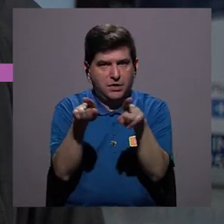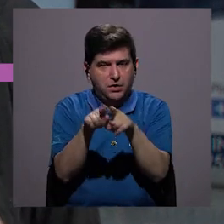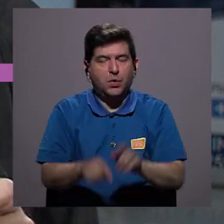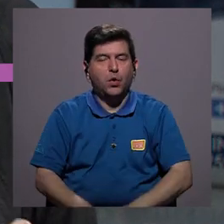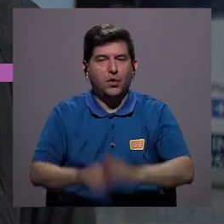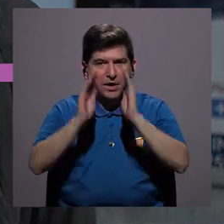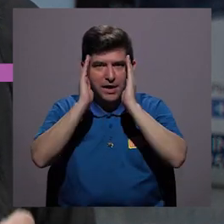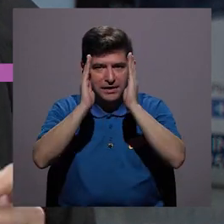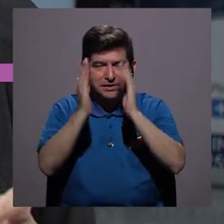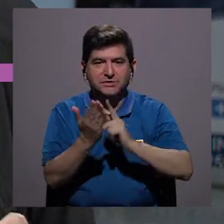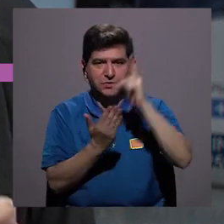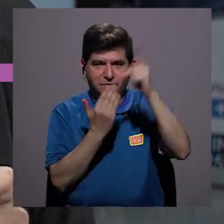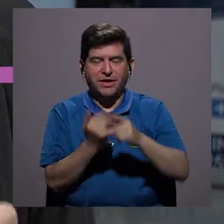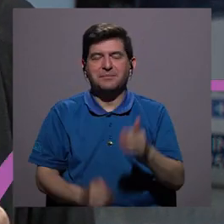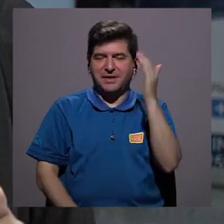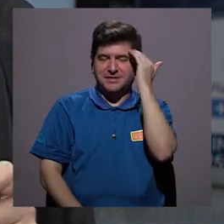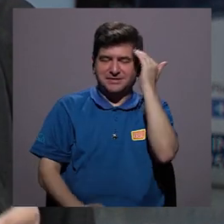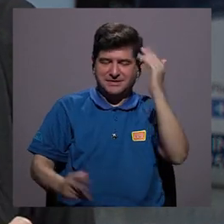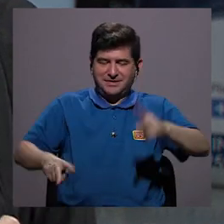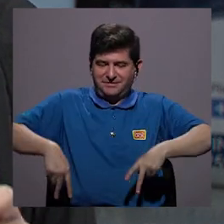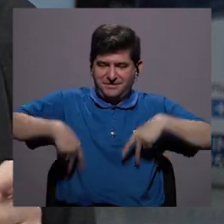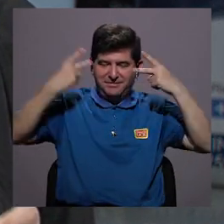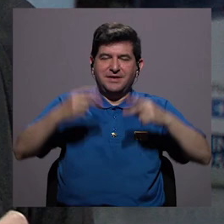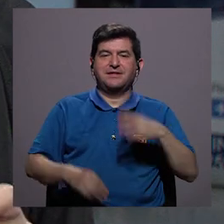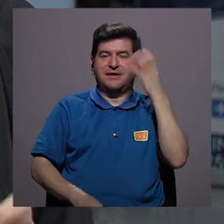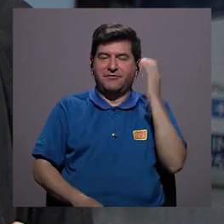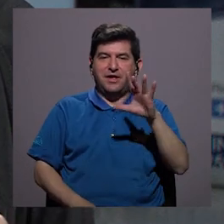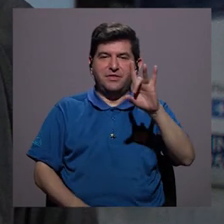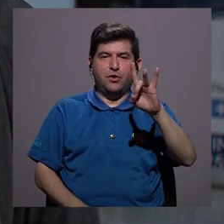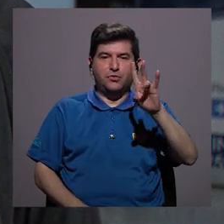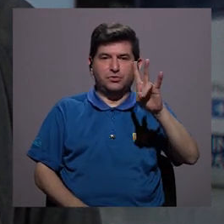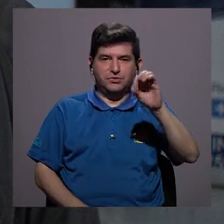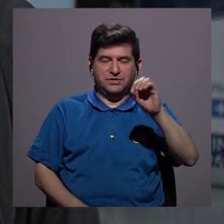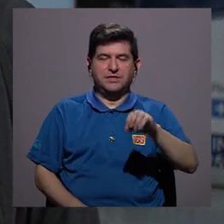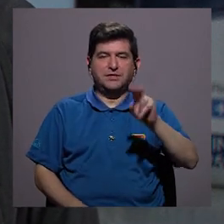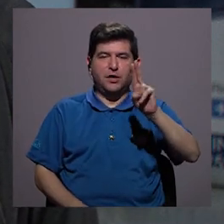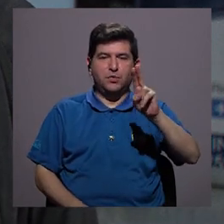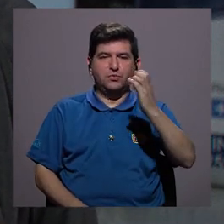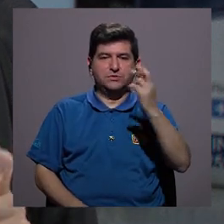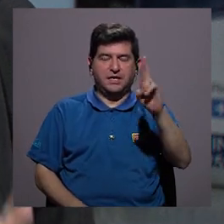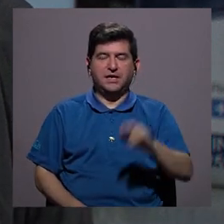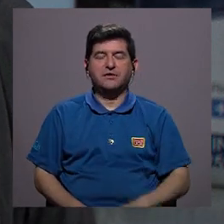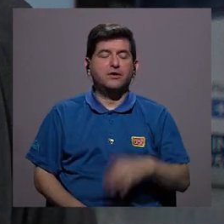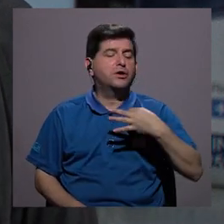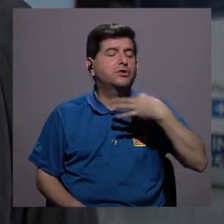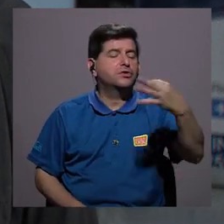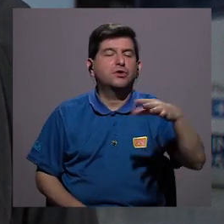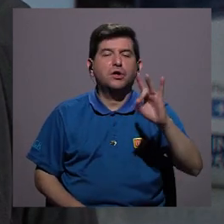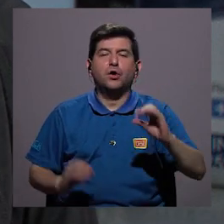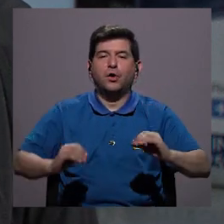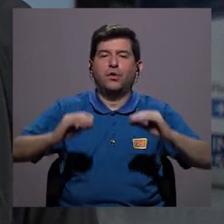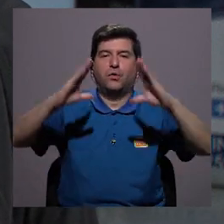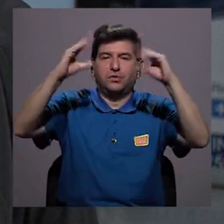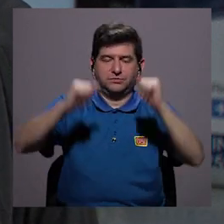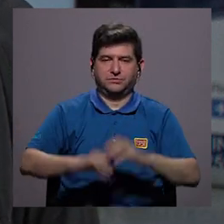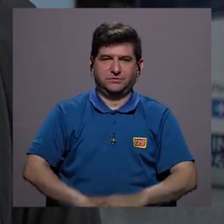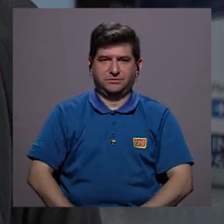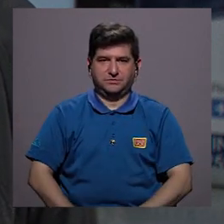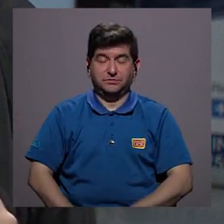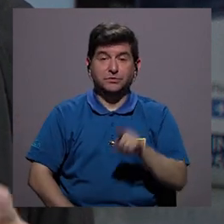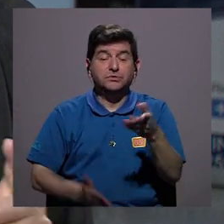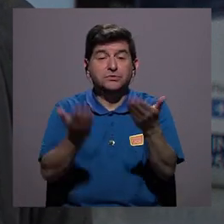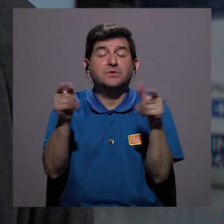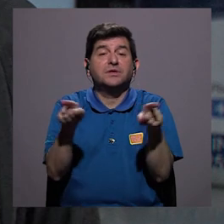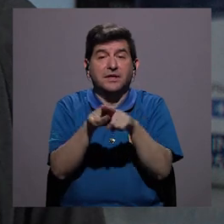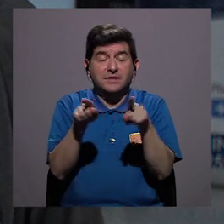además escuchar el programa Saber Vivir en Radio 870 de la UCR todos los días a las 8 de la mañana.